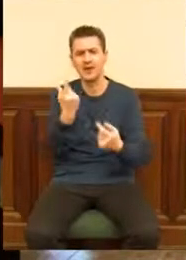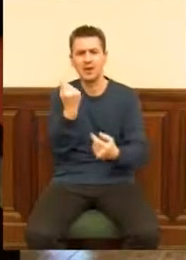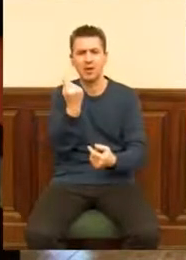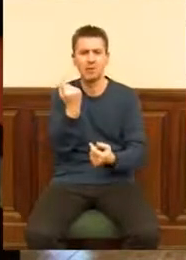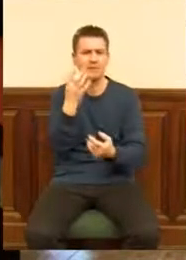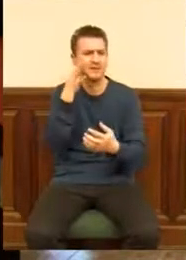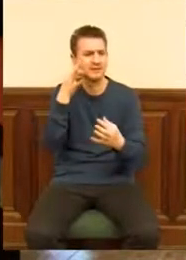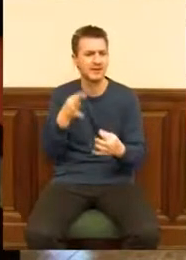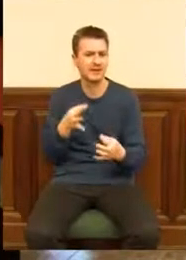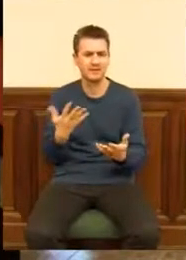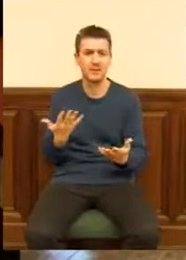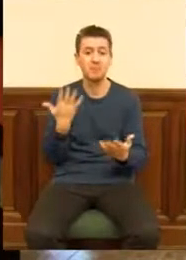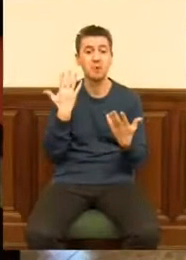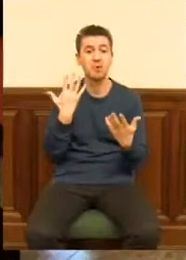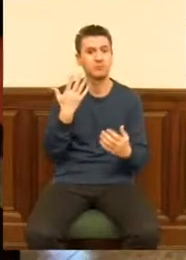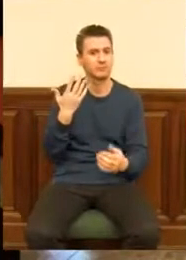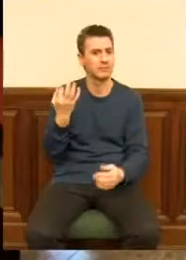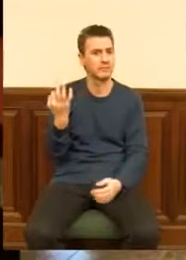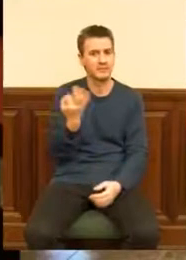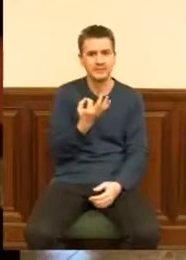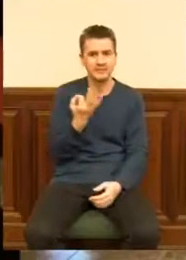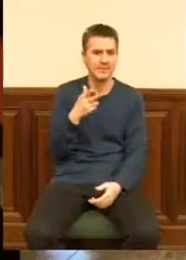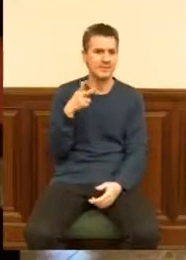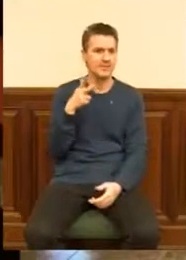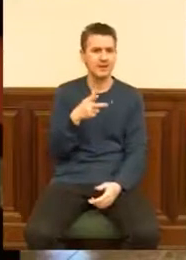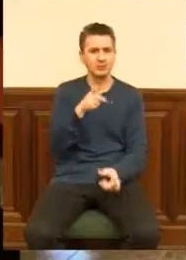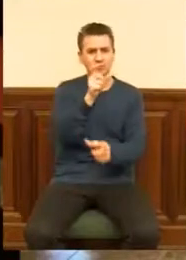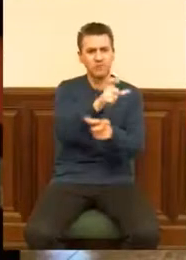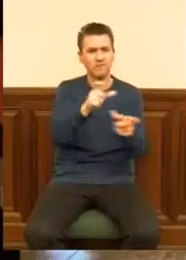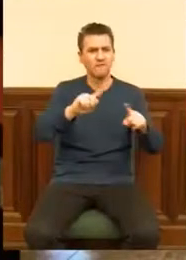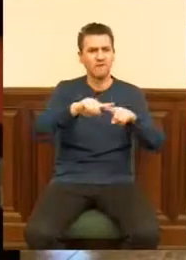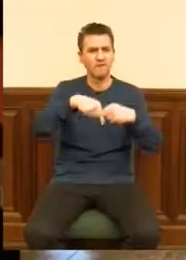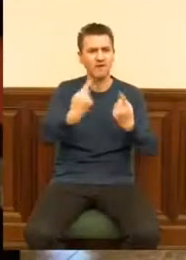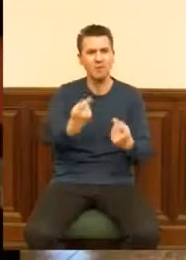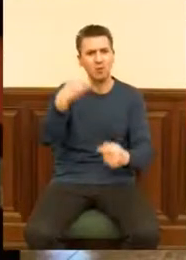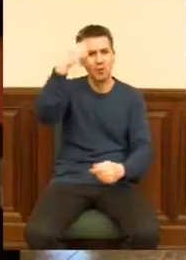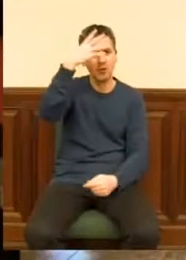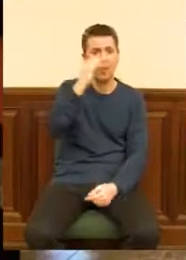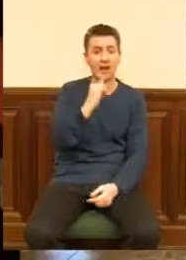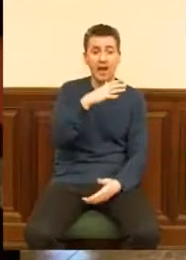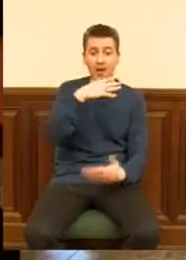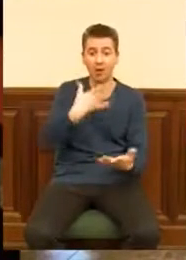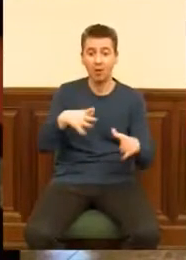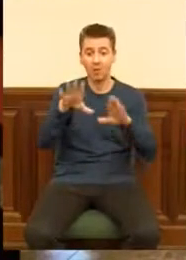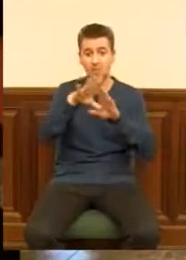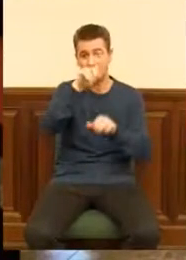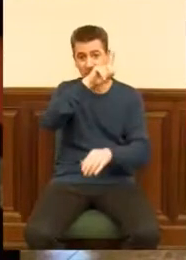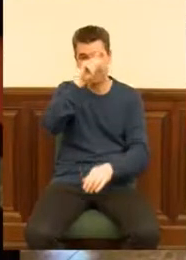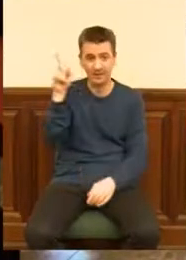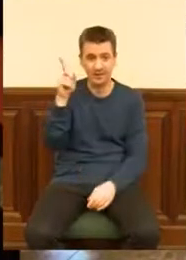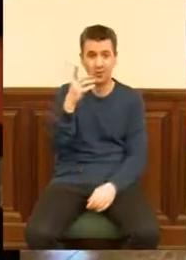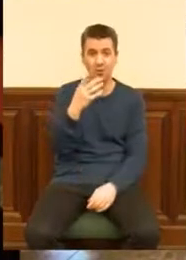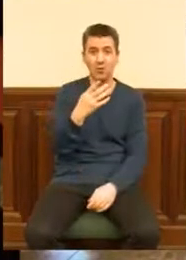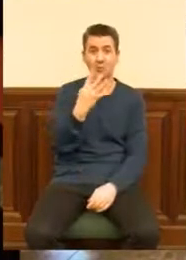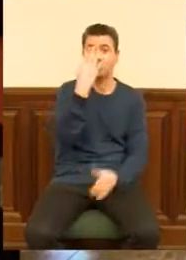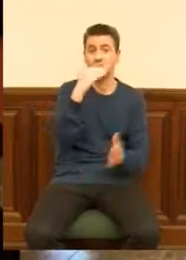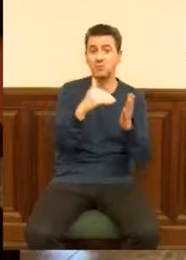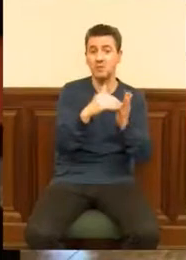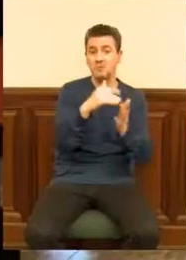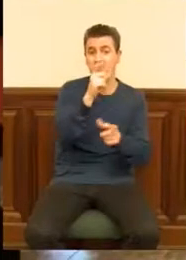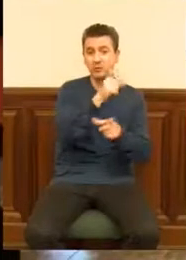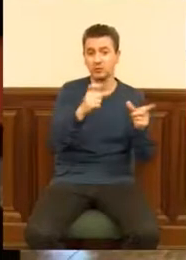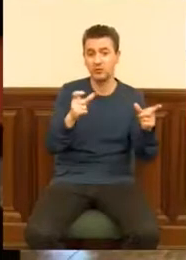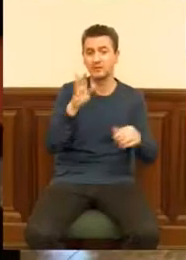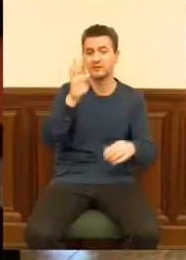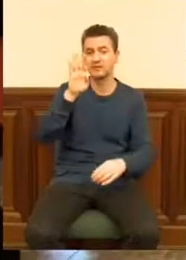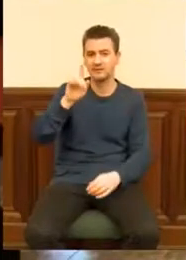las familias tengan derecho a tener luz. Y a día de hoy en la Comunidad de Madrid hay 4.000 personas, entre ellas 1.800 menores en la